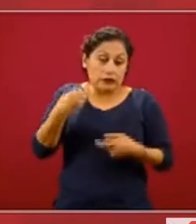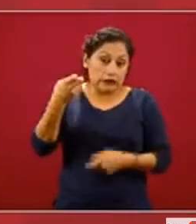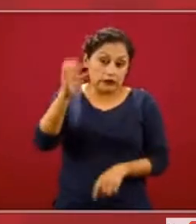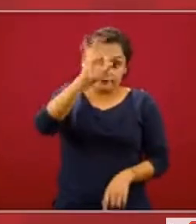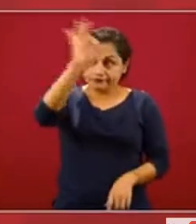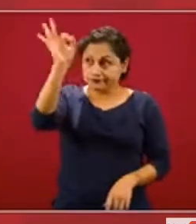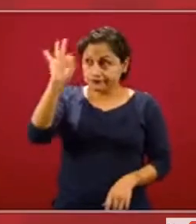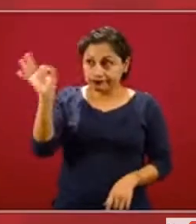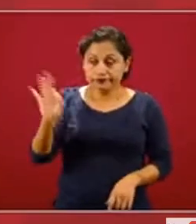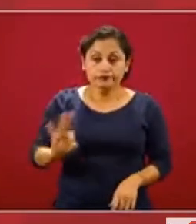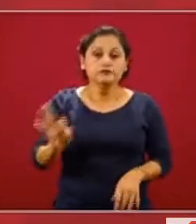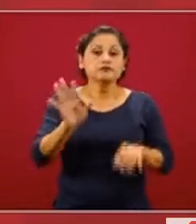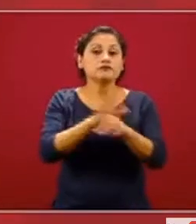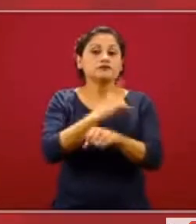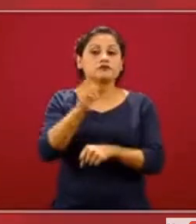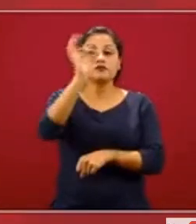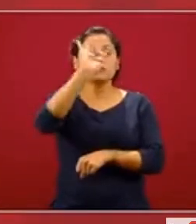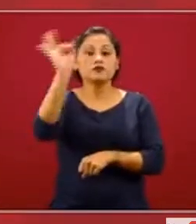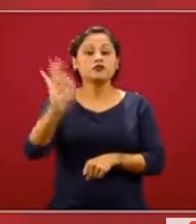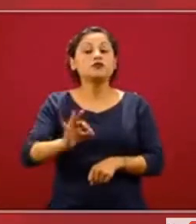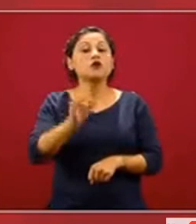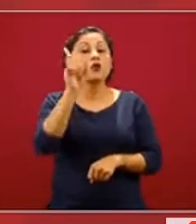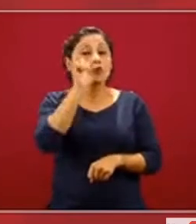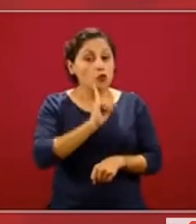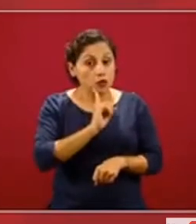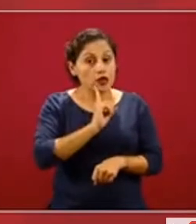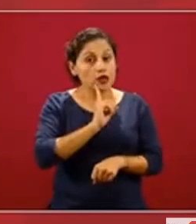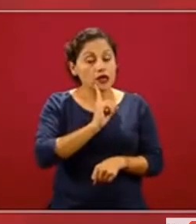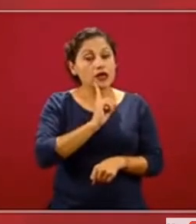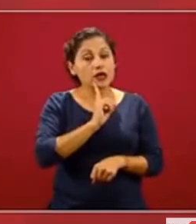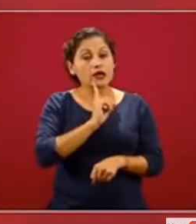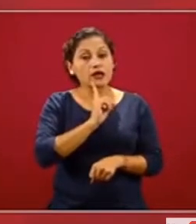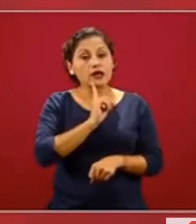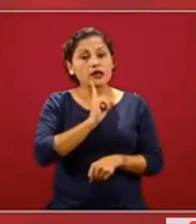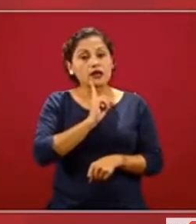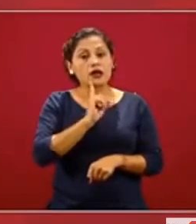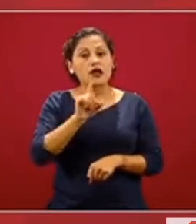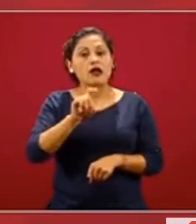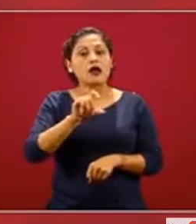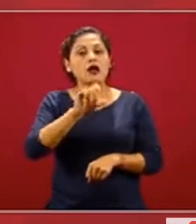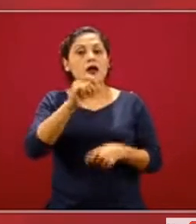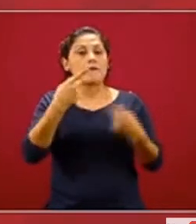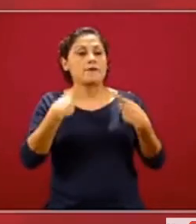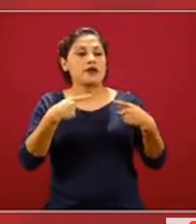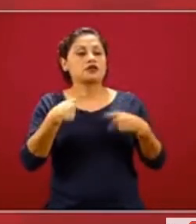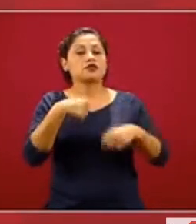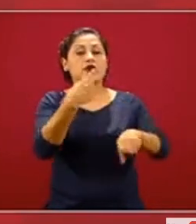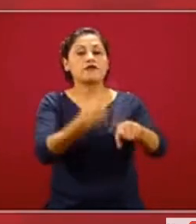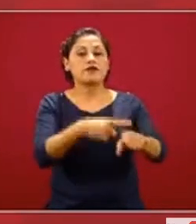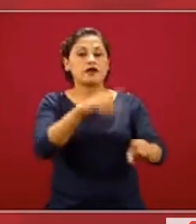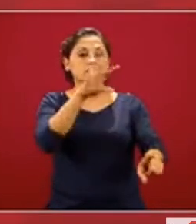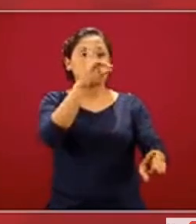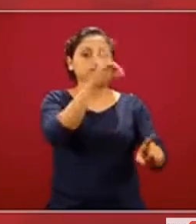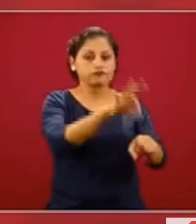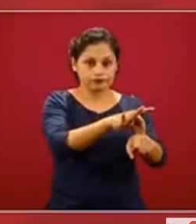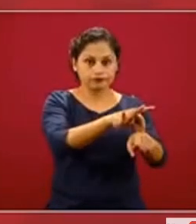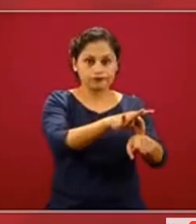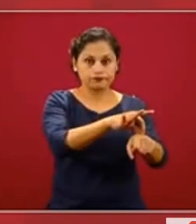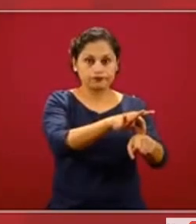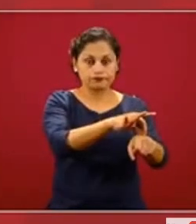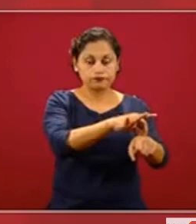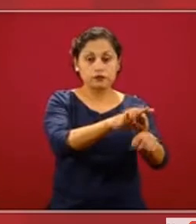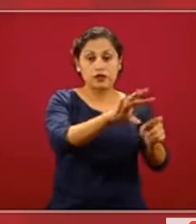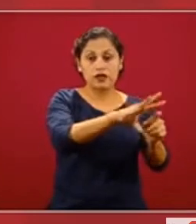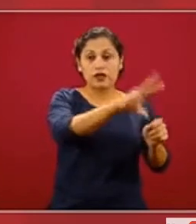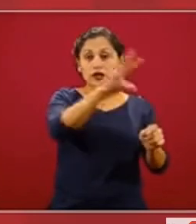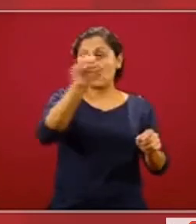al alimentarse, el mosquito hembra pica a una persona enferma, al adquirir la sangre de la persona enferma, 7 días